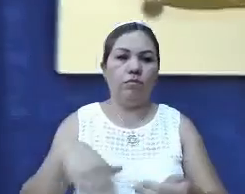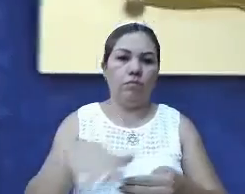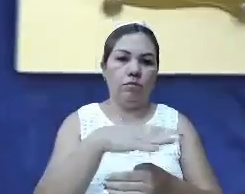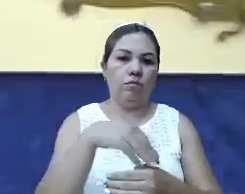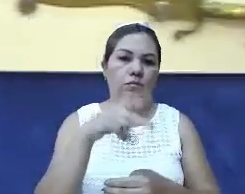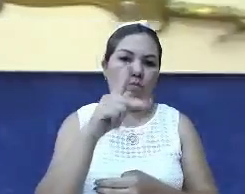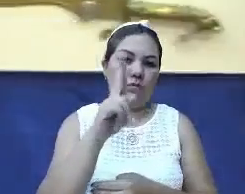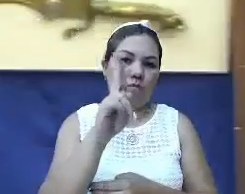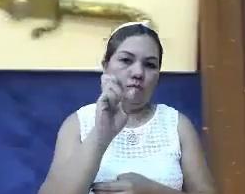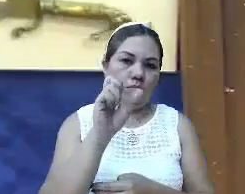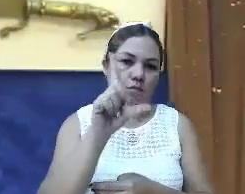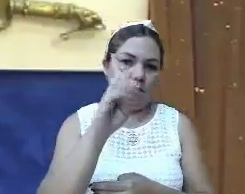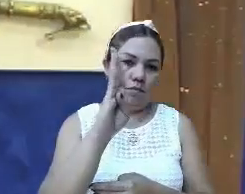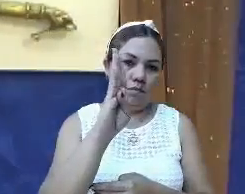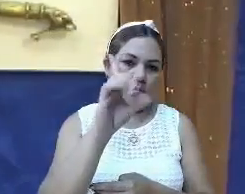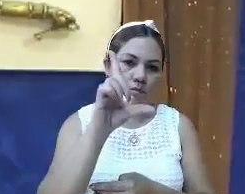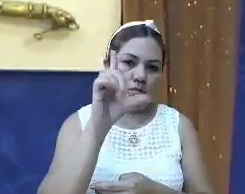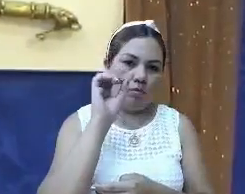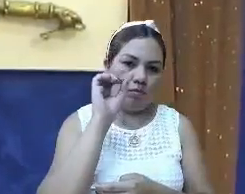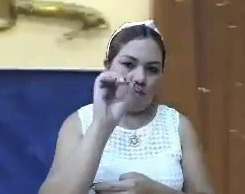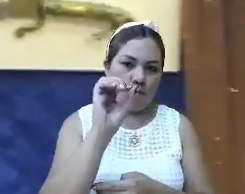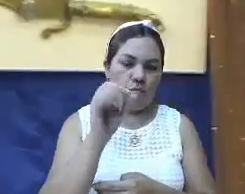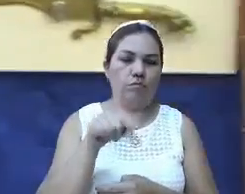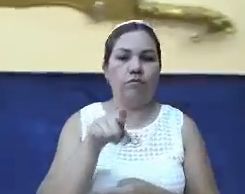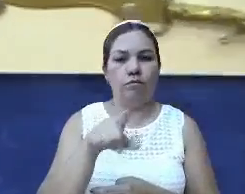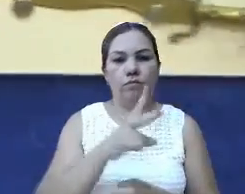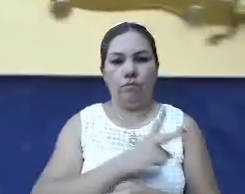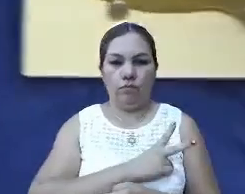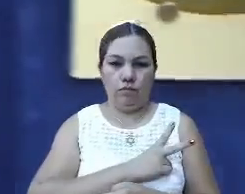Es una palabra directamente para tu vida.